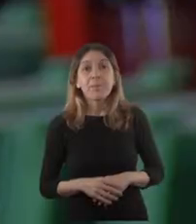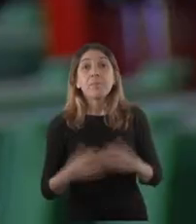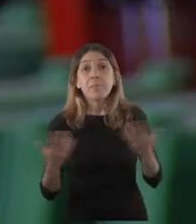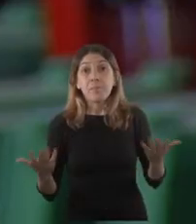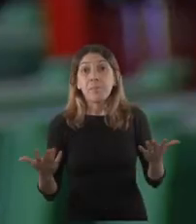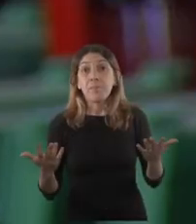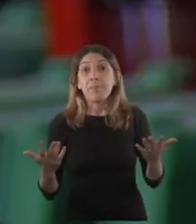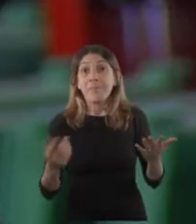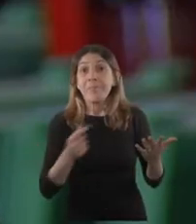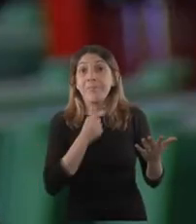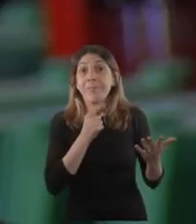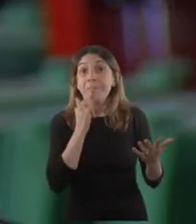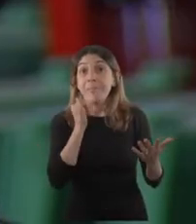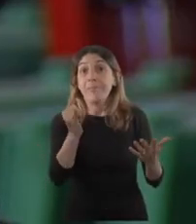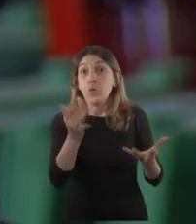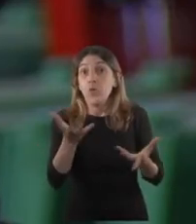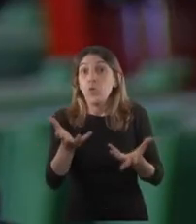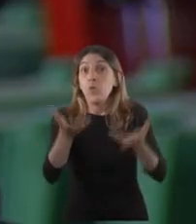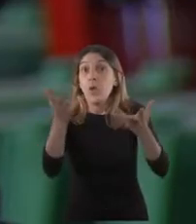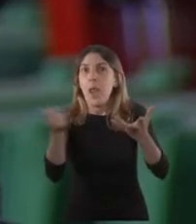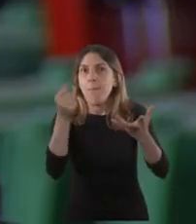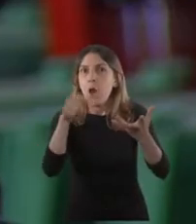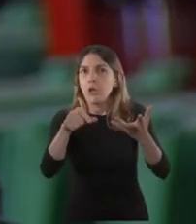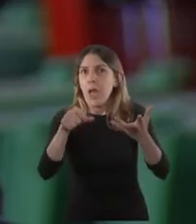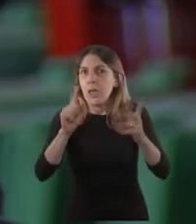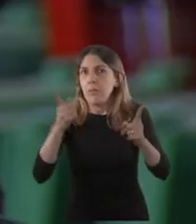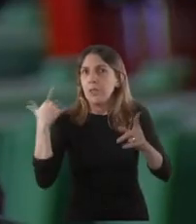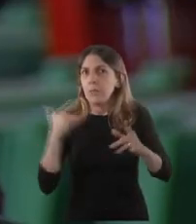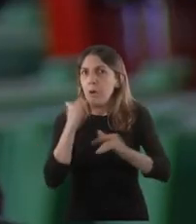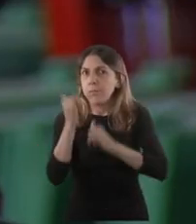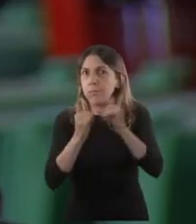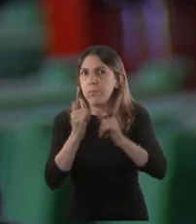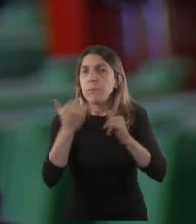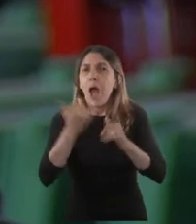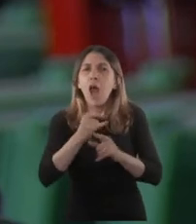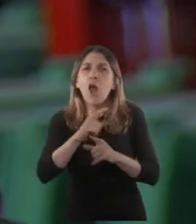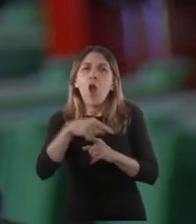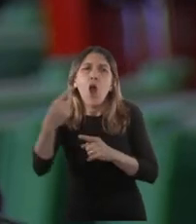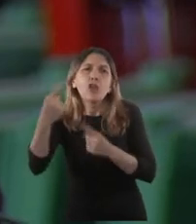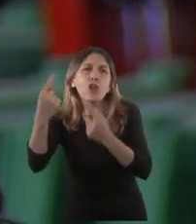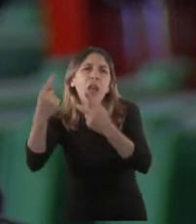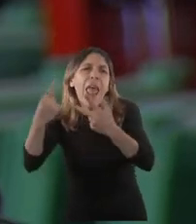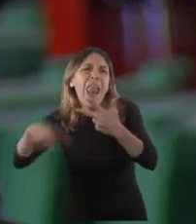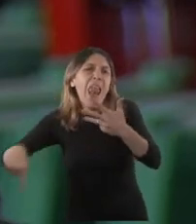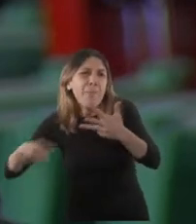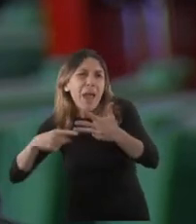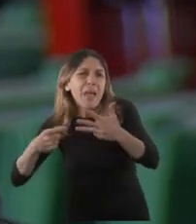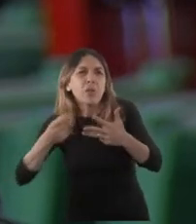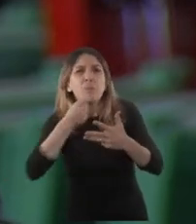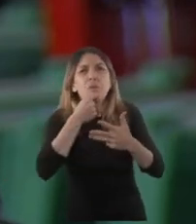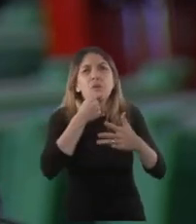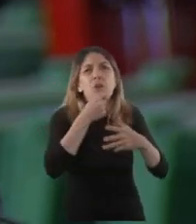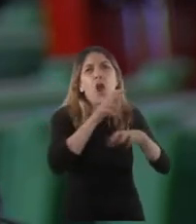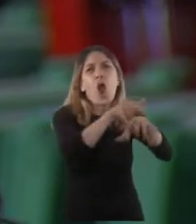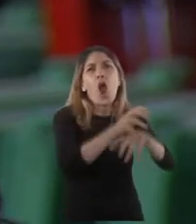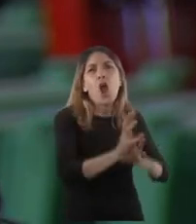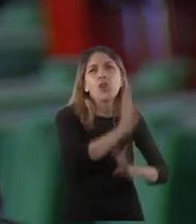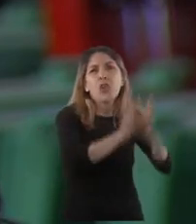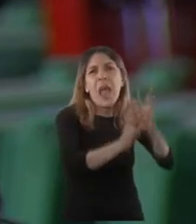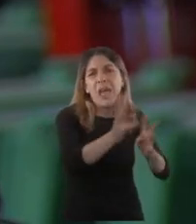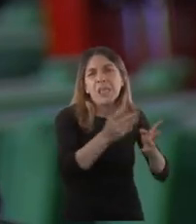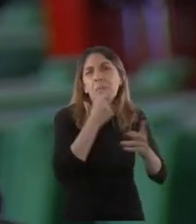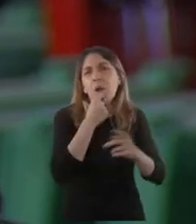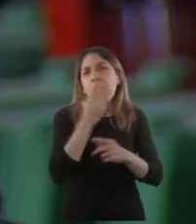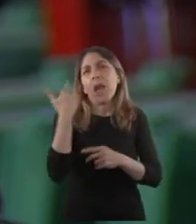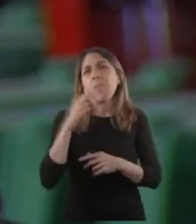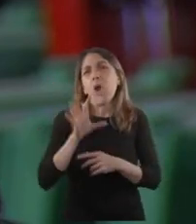Eso lo queremos destacar. Hubo muchos, a lo mejor, otros elementos también, que hubo una cosecha, nosotros en el